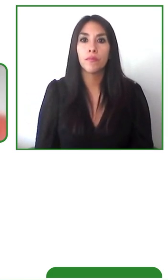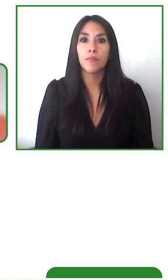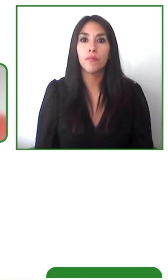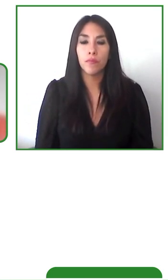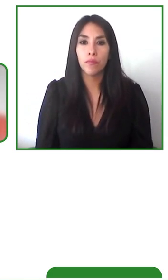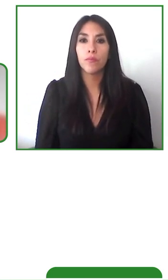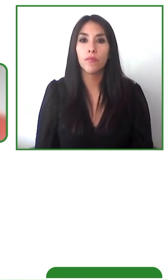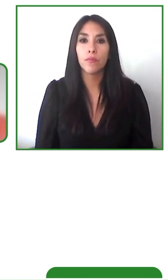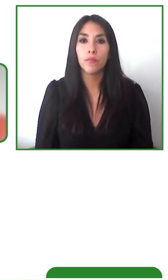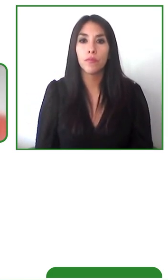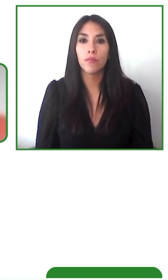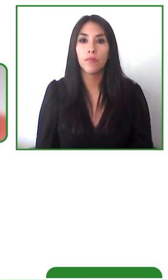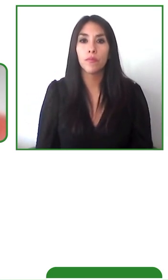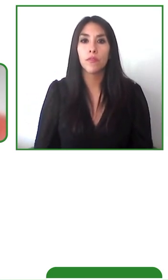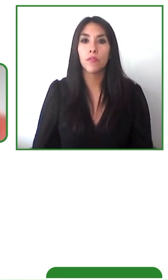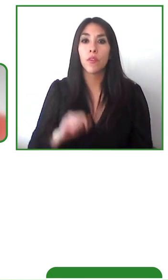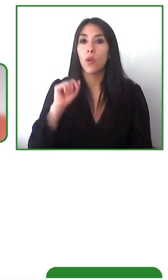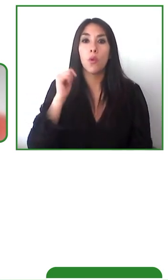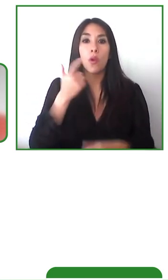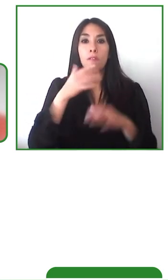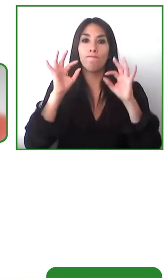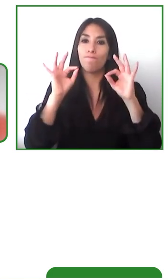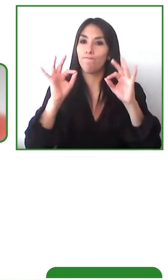Gracias por estar con nosotros hoy.